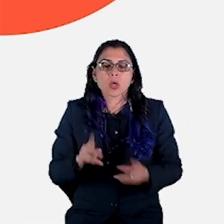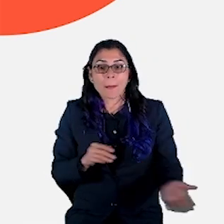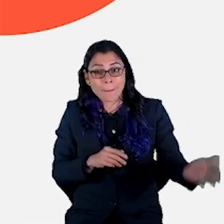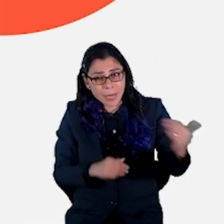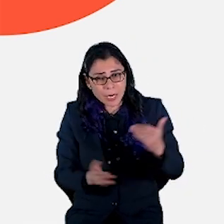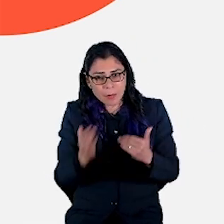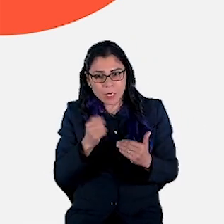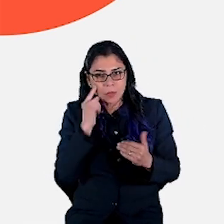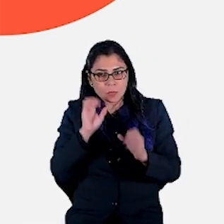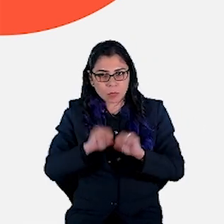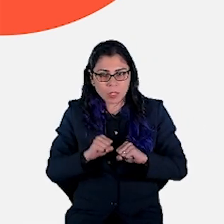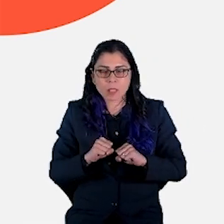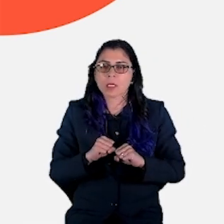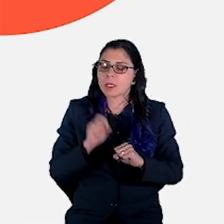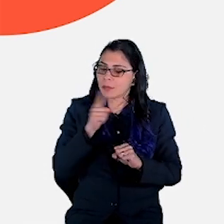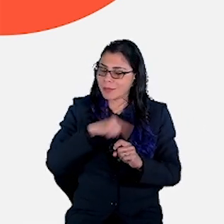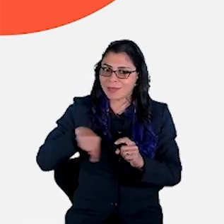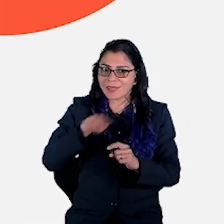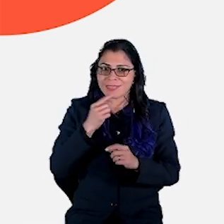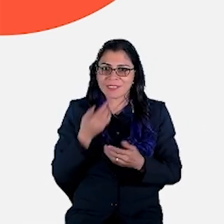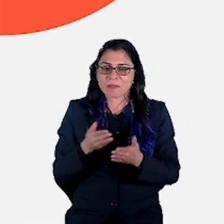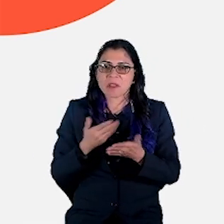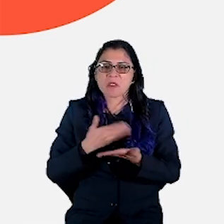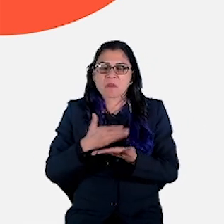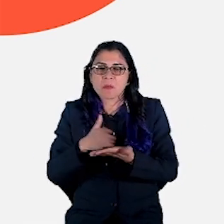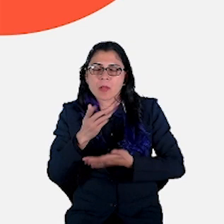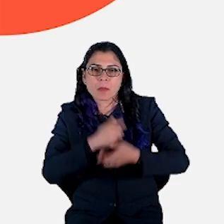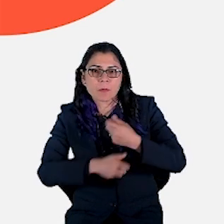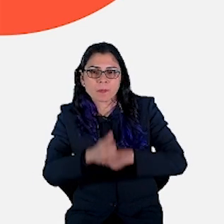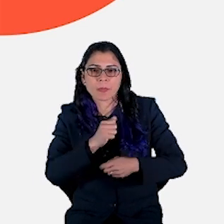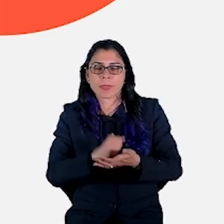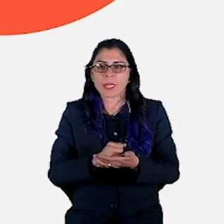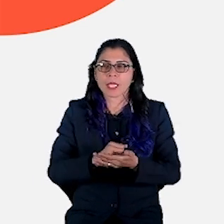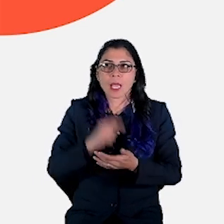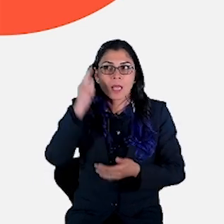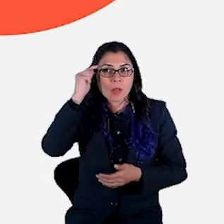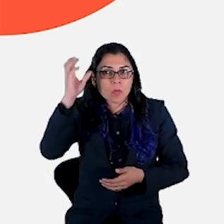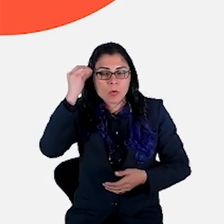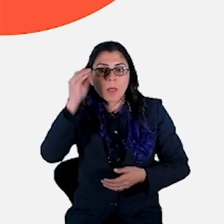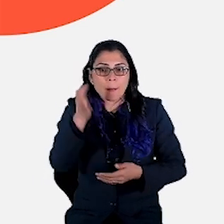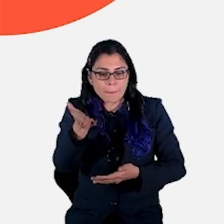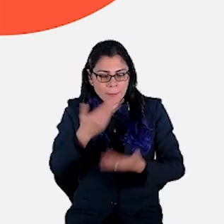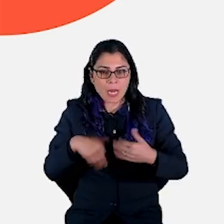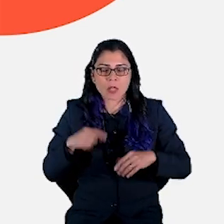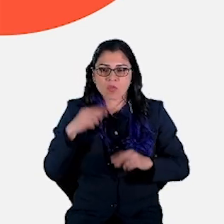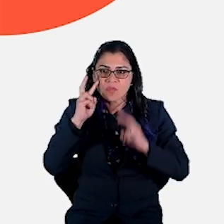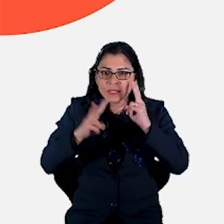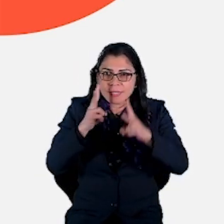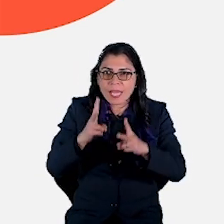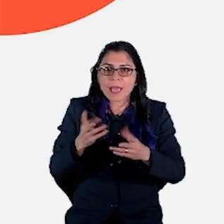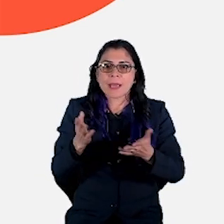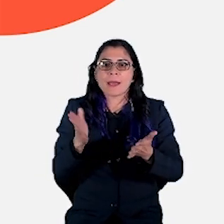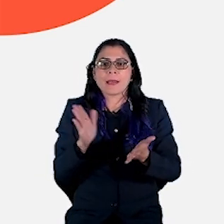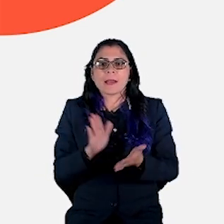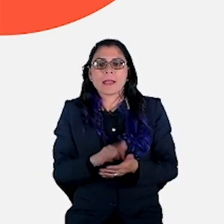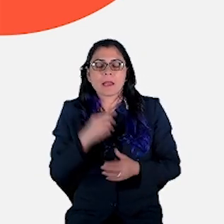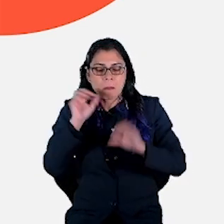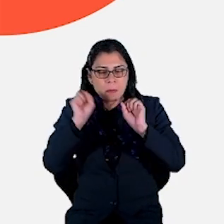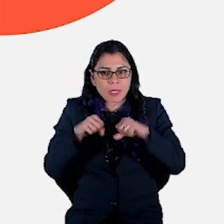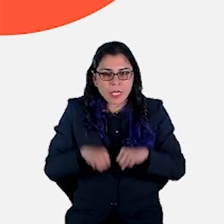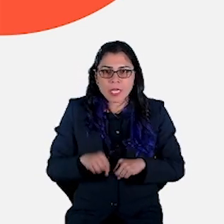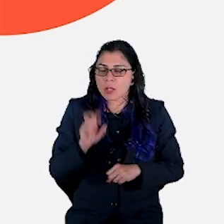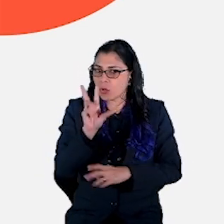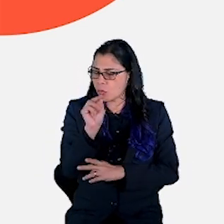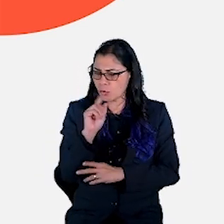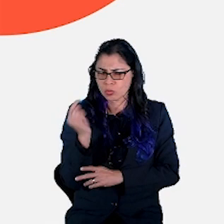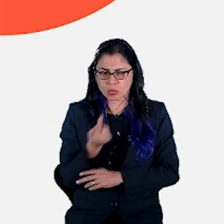global imparable que sigue creciendo el mercado que es el turista consciente ese que busca visitar un lugar que le va a permitir